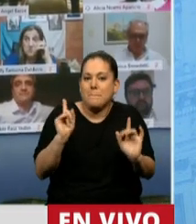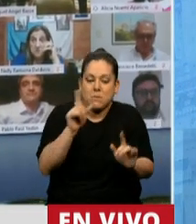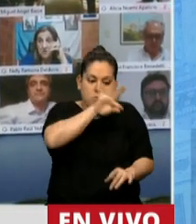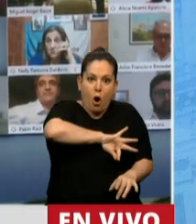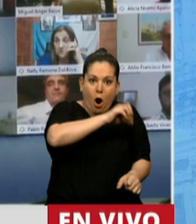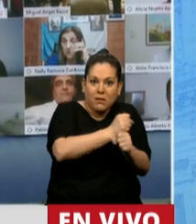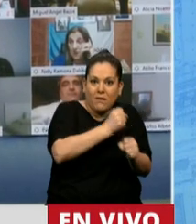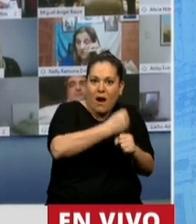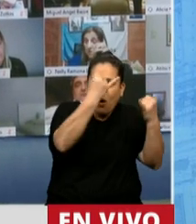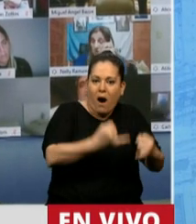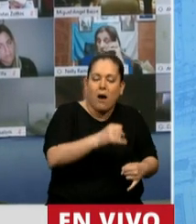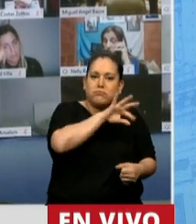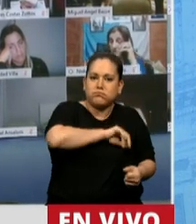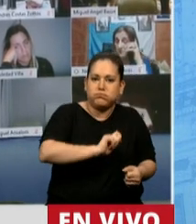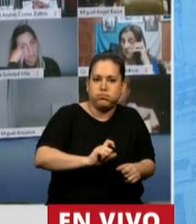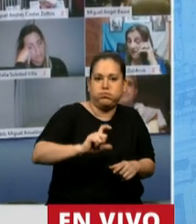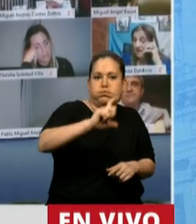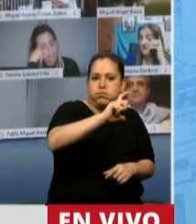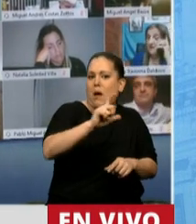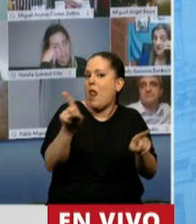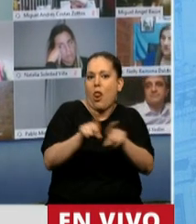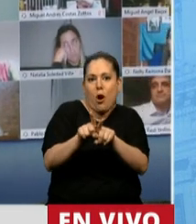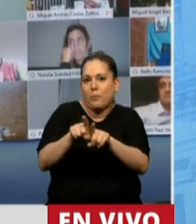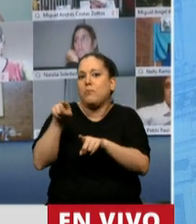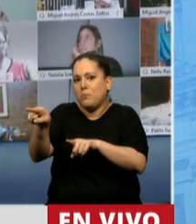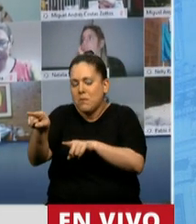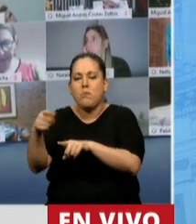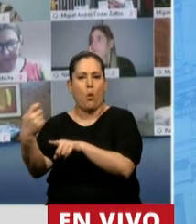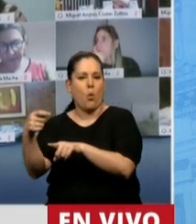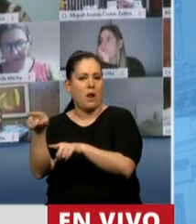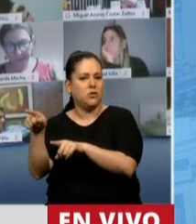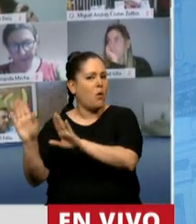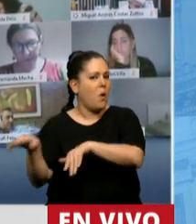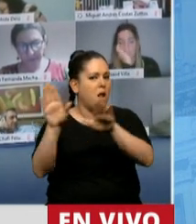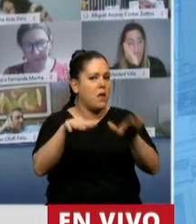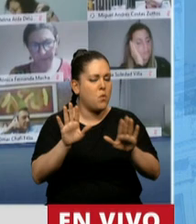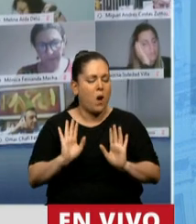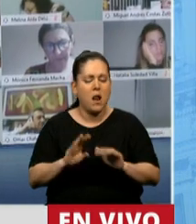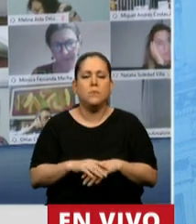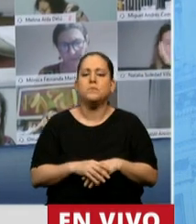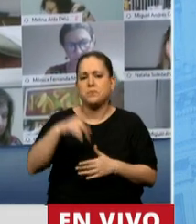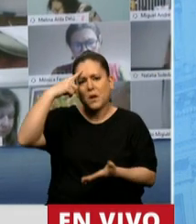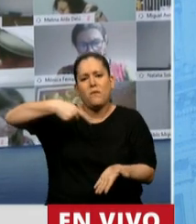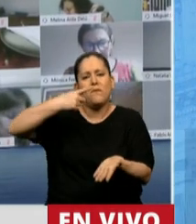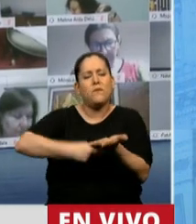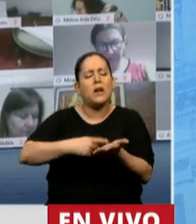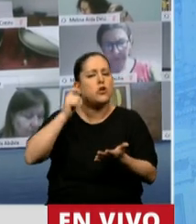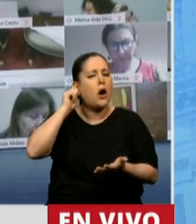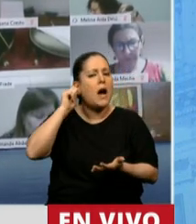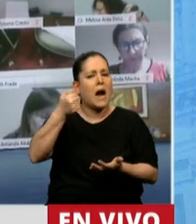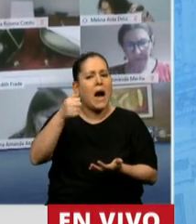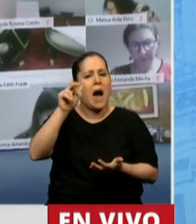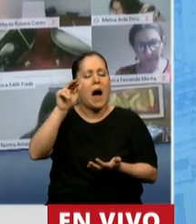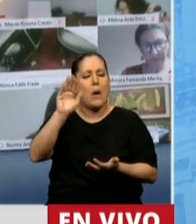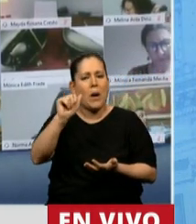trabajadores y las el monto de las pensiones y jubilaciones luego de ese fallo fallo badaro famoso el congreso